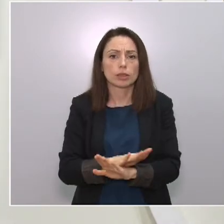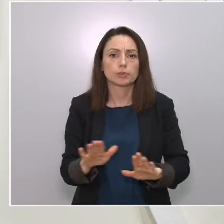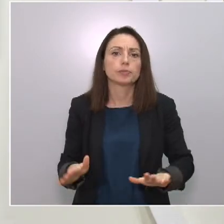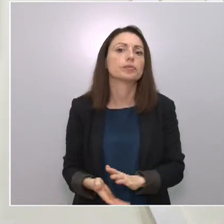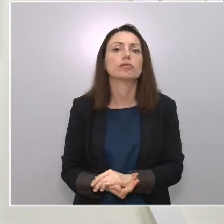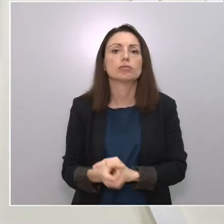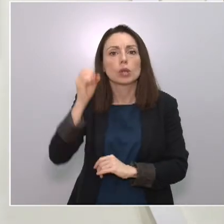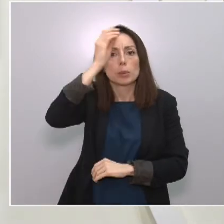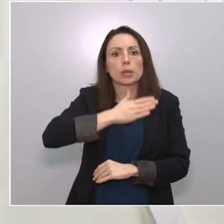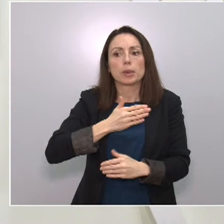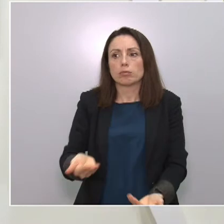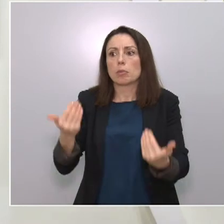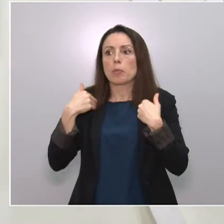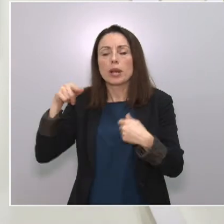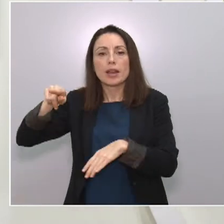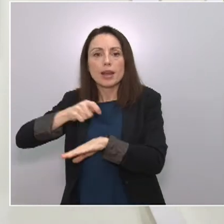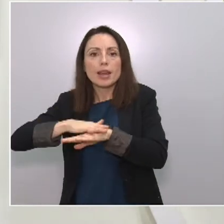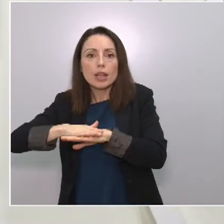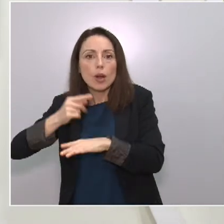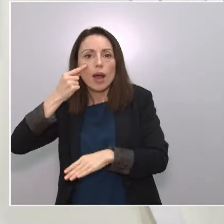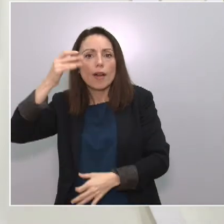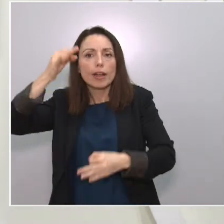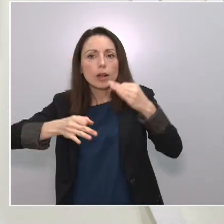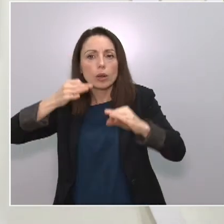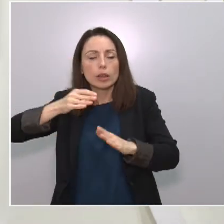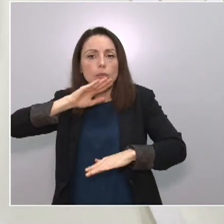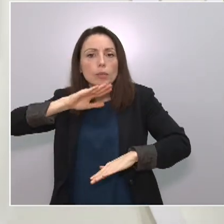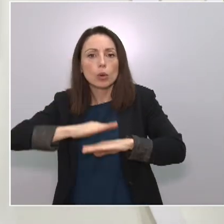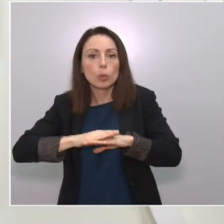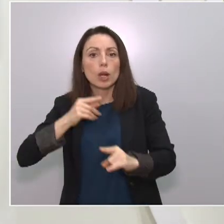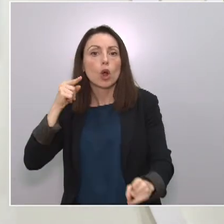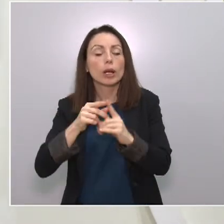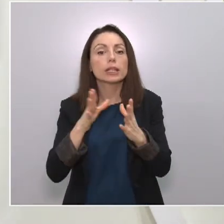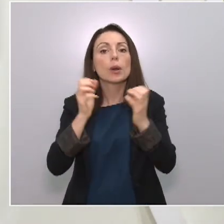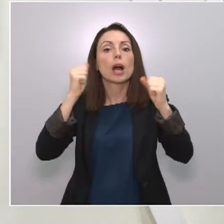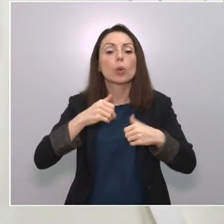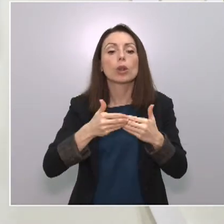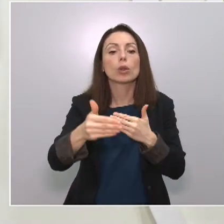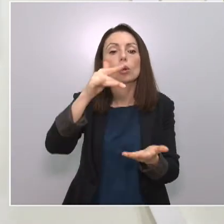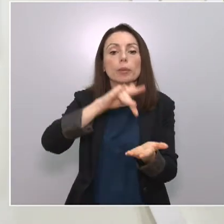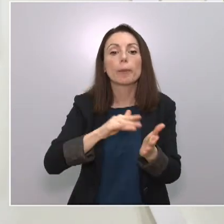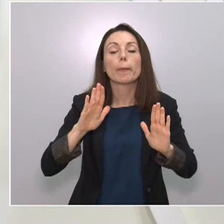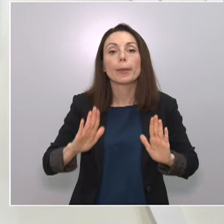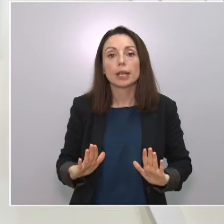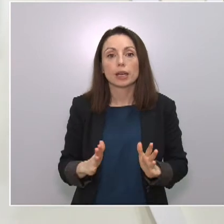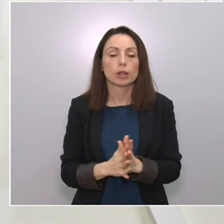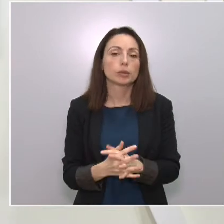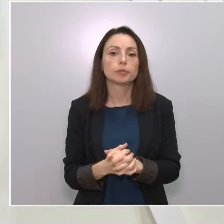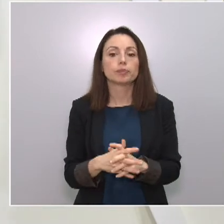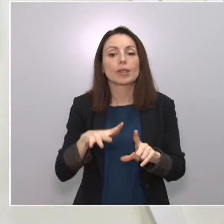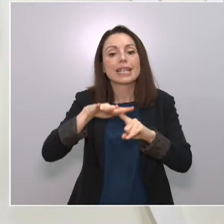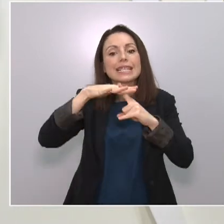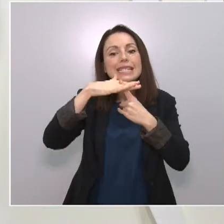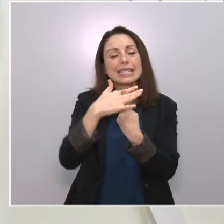Y creo que les compete a ellos establecer cuál es el marco jurídico para poder llegar a ese acuerdo. Pero reducir la